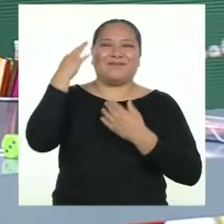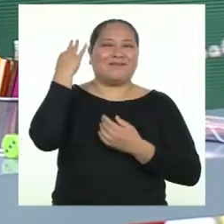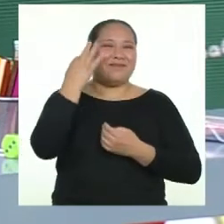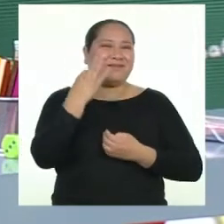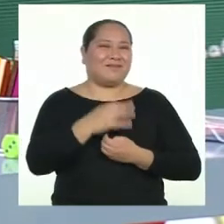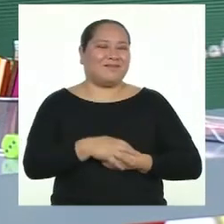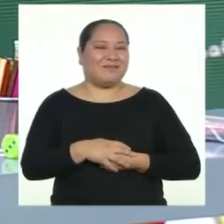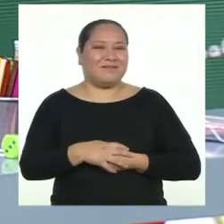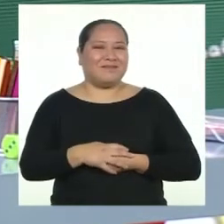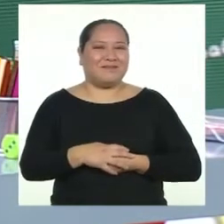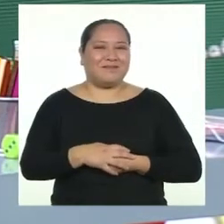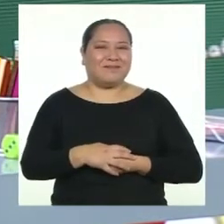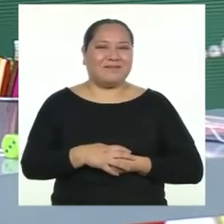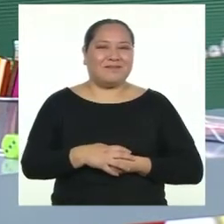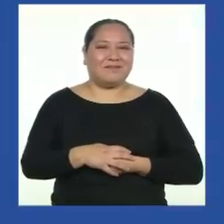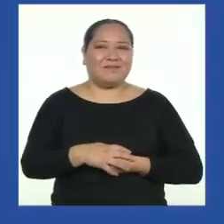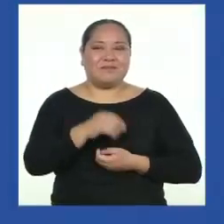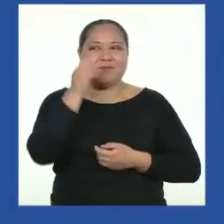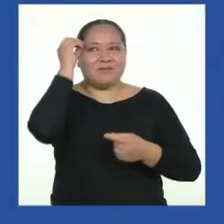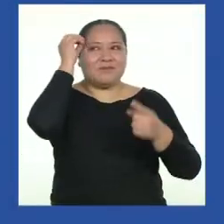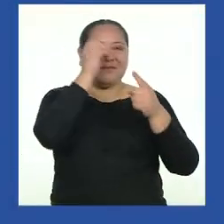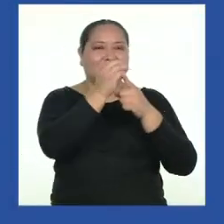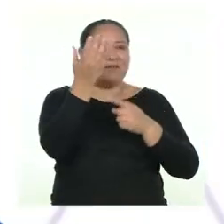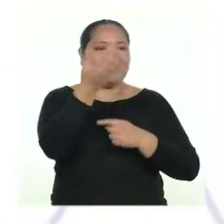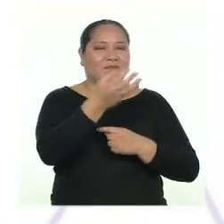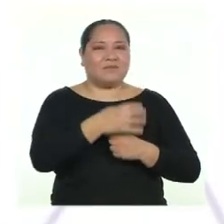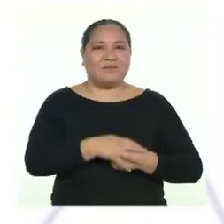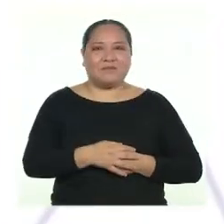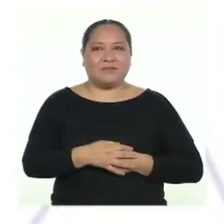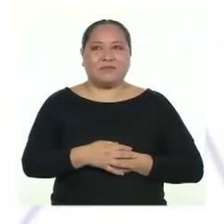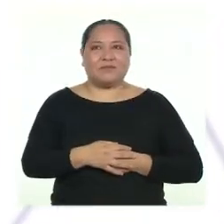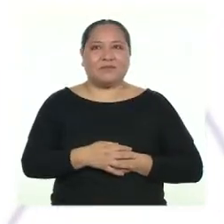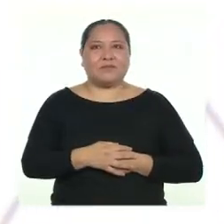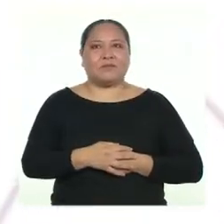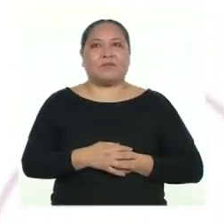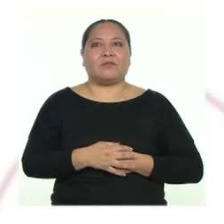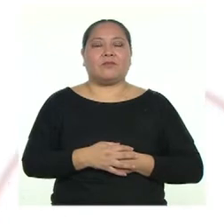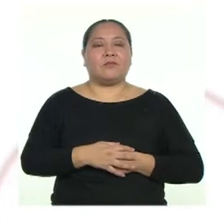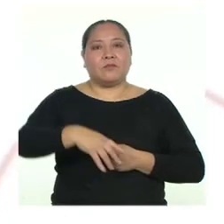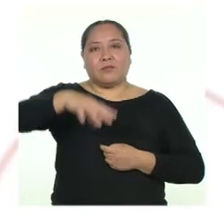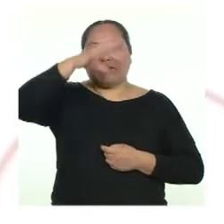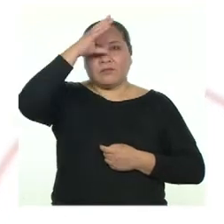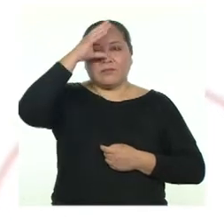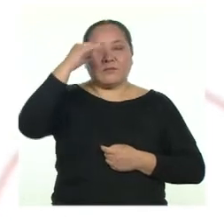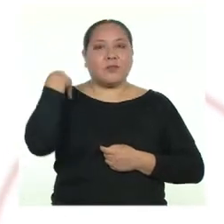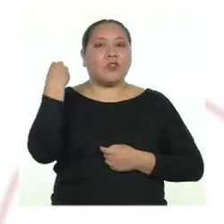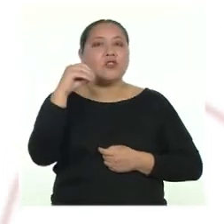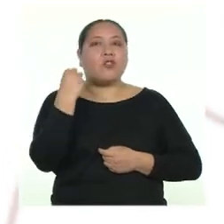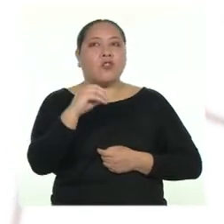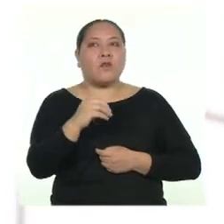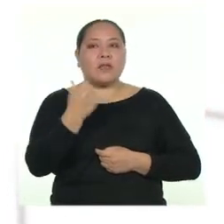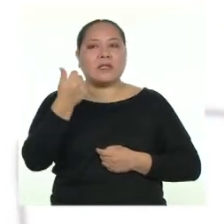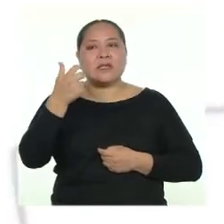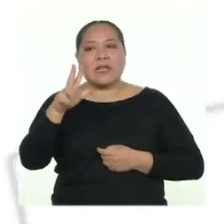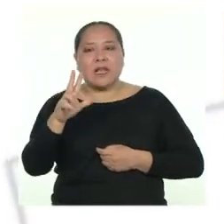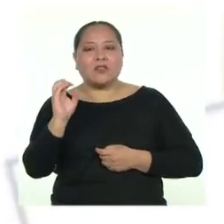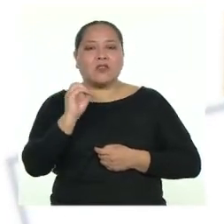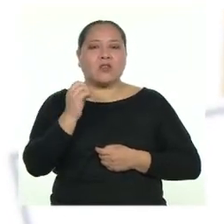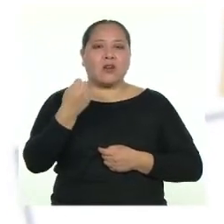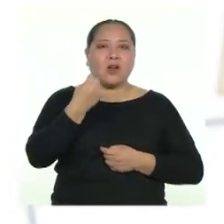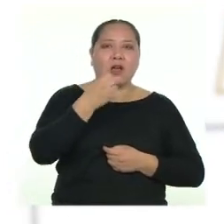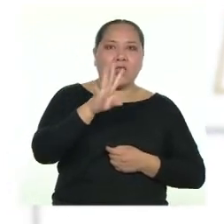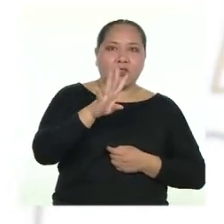profesora. El reto es este de acá. Las y los adolescentes de 13 o 14 años